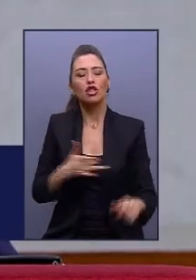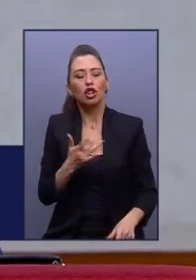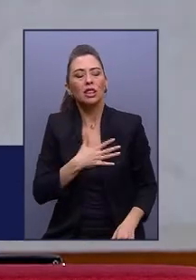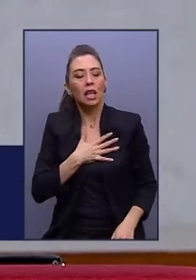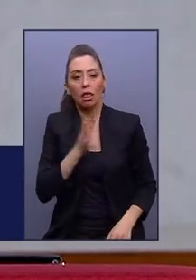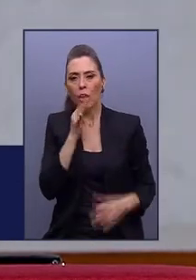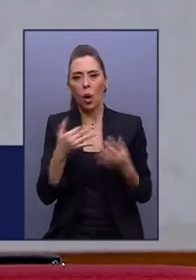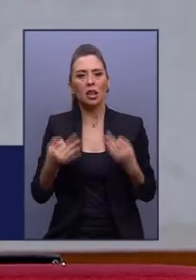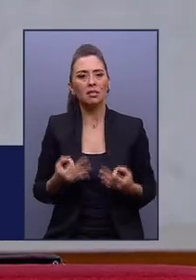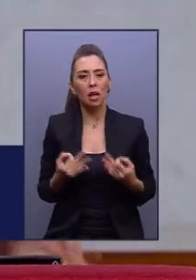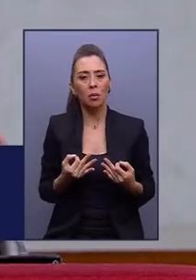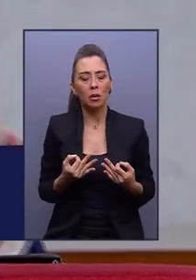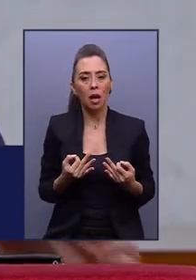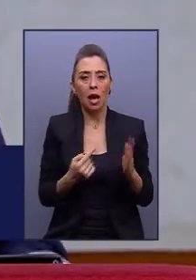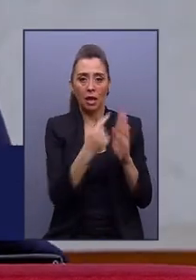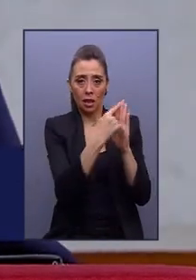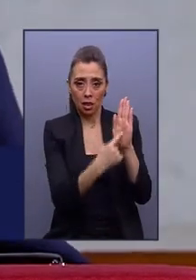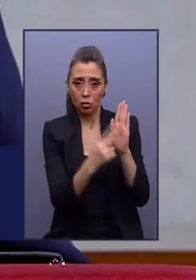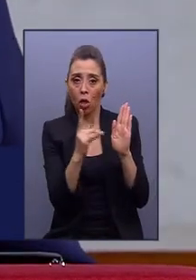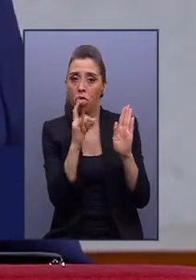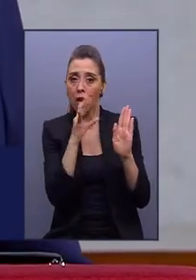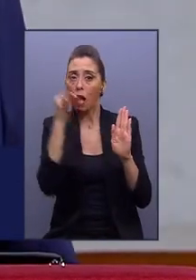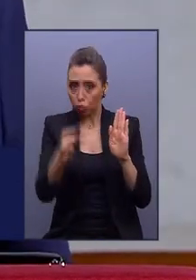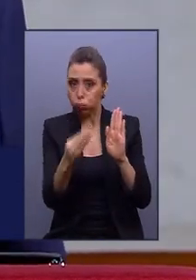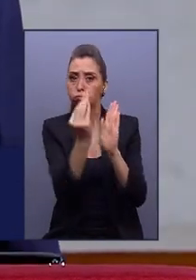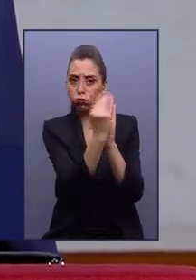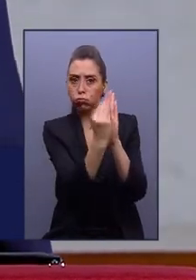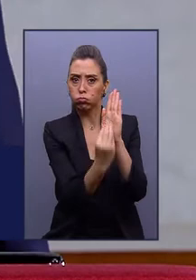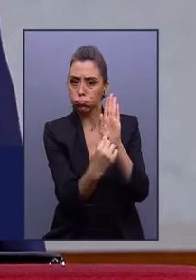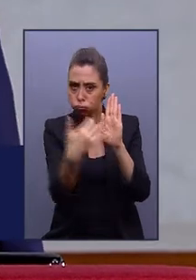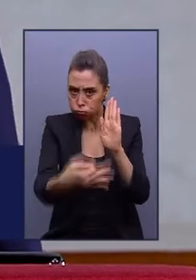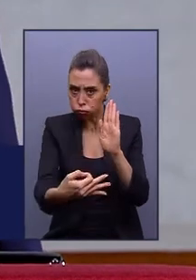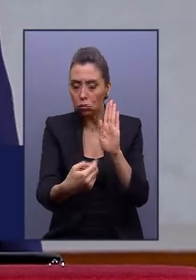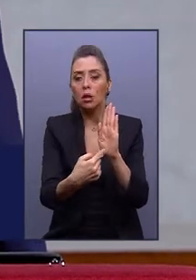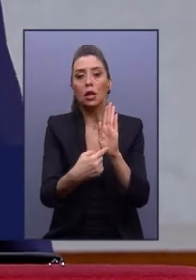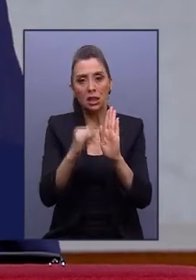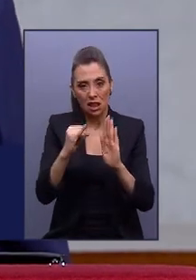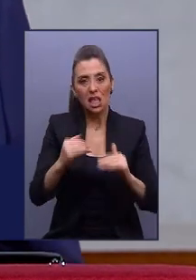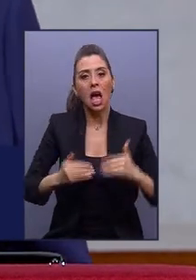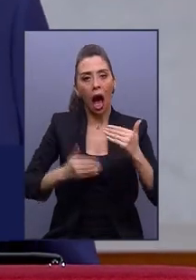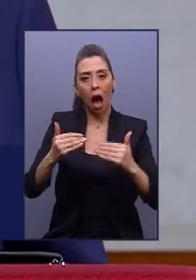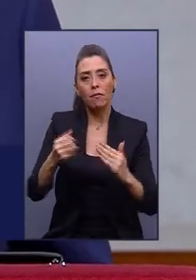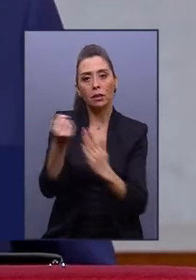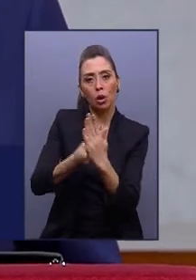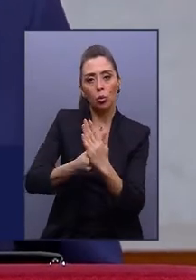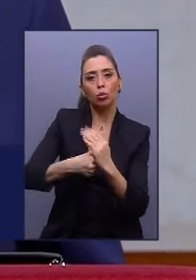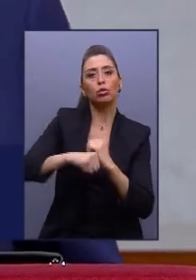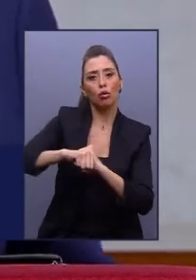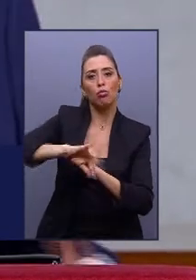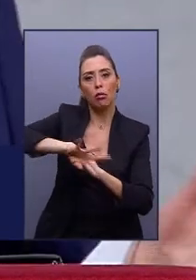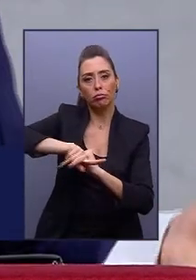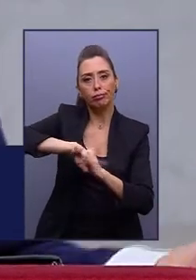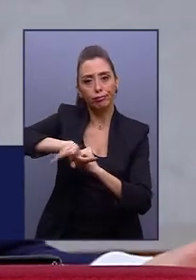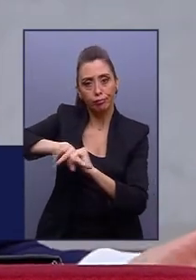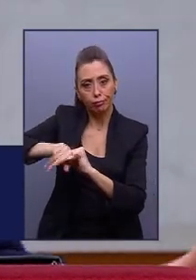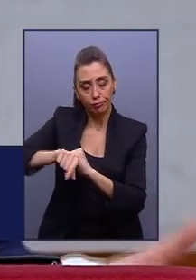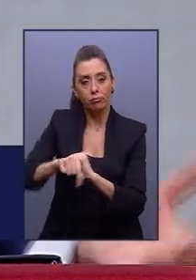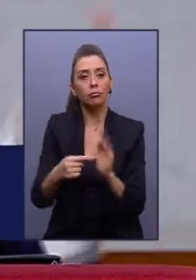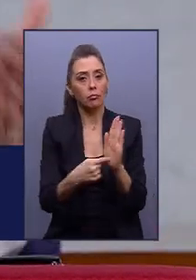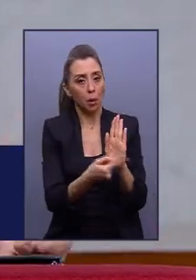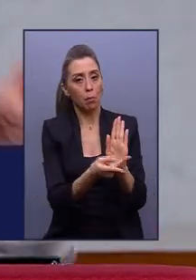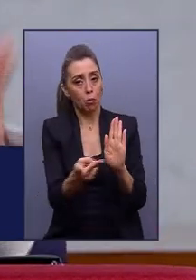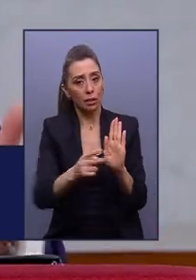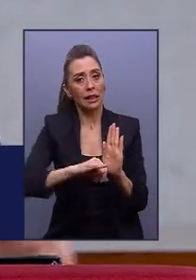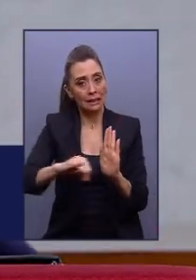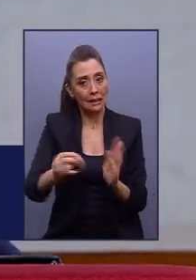de inseguridad. Pero son datos objetivos, que muestra que estamos avanzando en la lucha contra la delincuencia y nos muestra también que tenemos